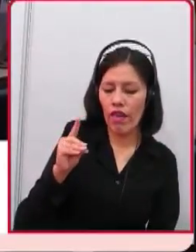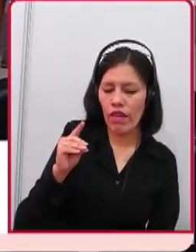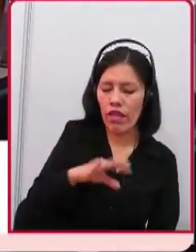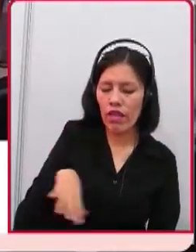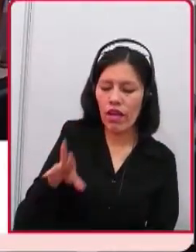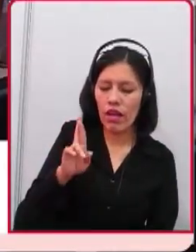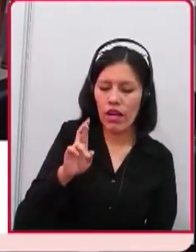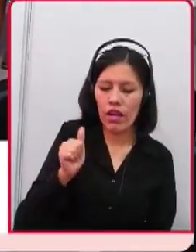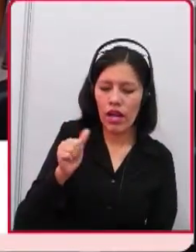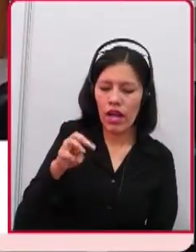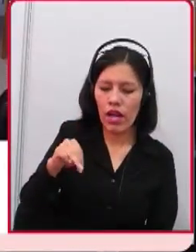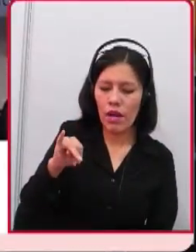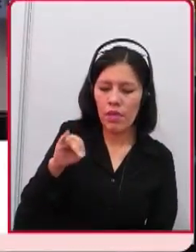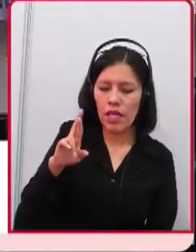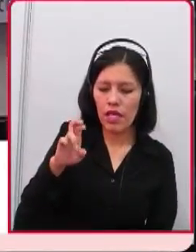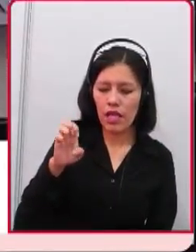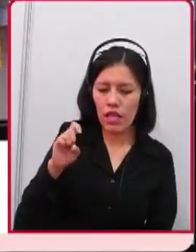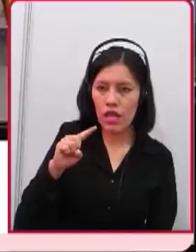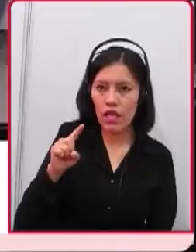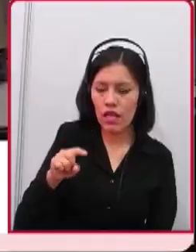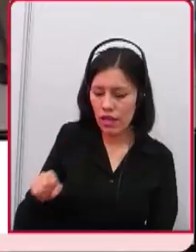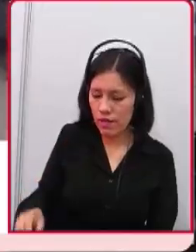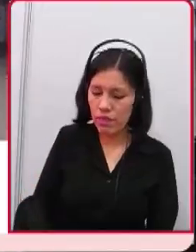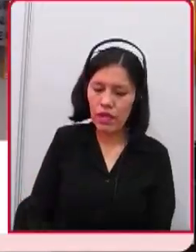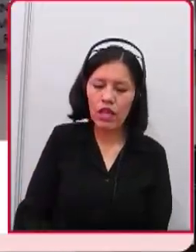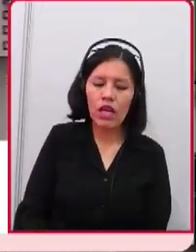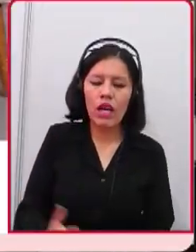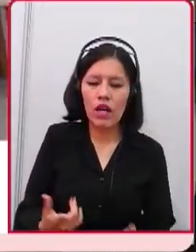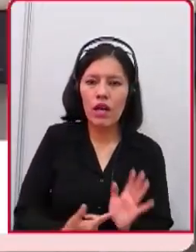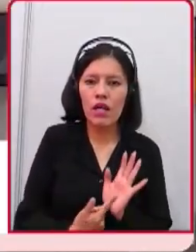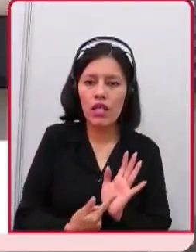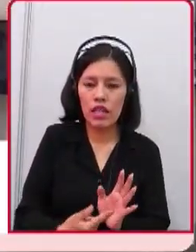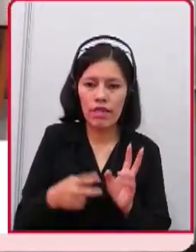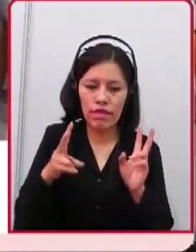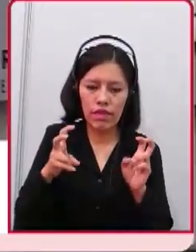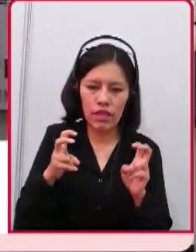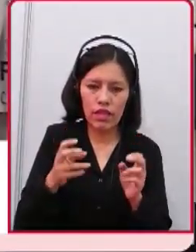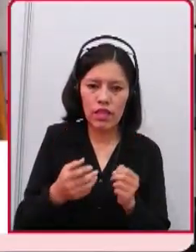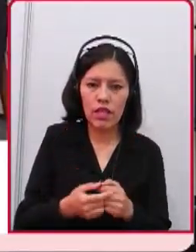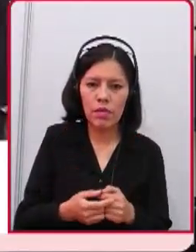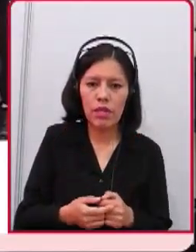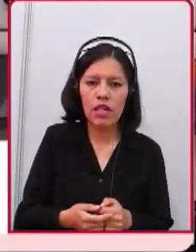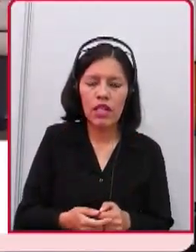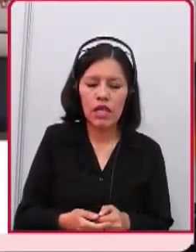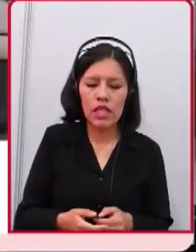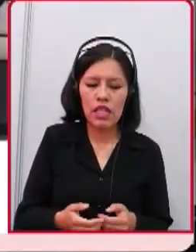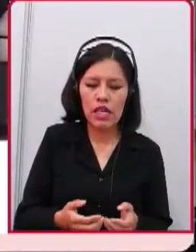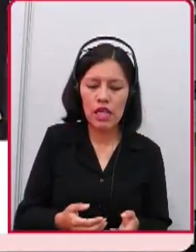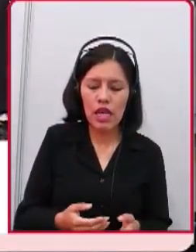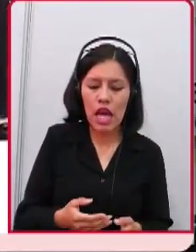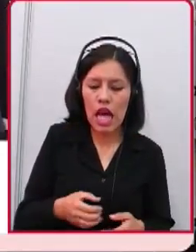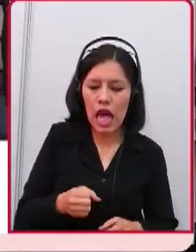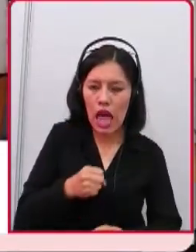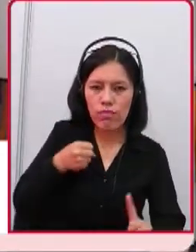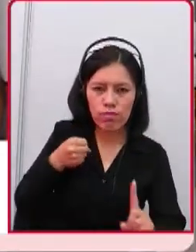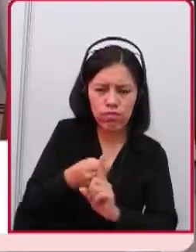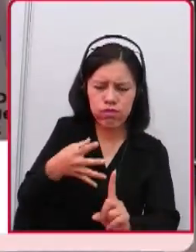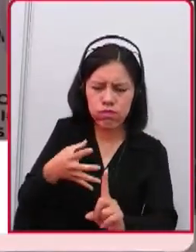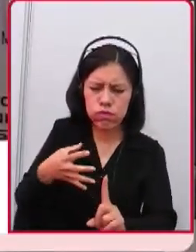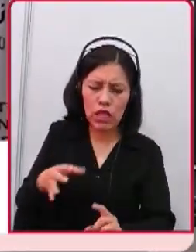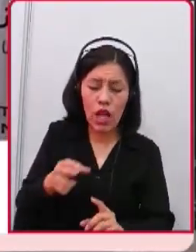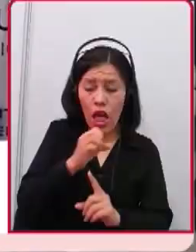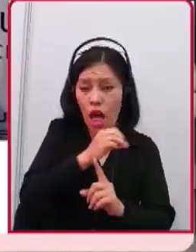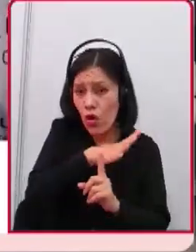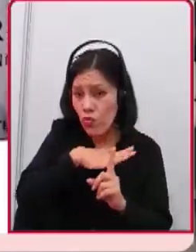Energía y Minas, quien nos va a presentar el tema el impacto económico y social de los proyectos de cobre para